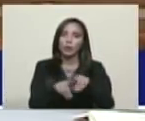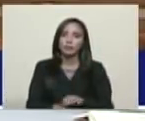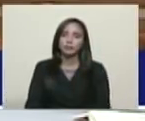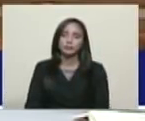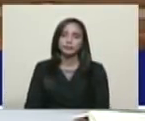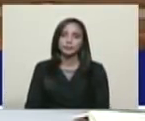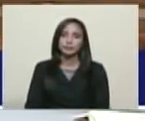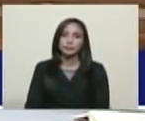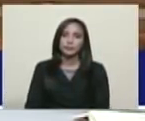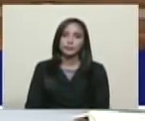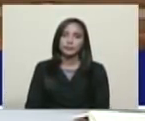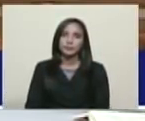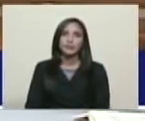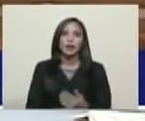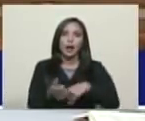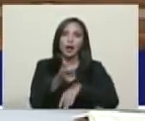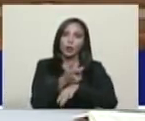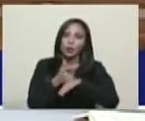a nuestro gobernador